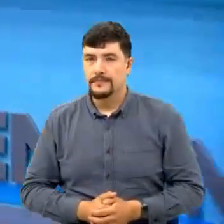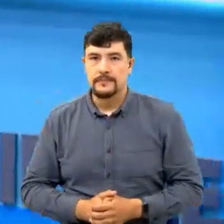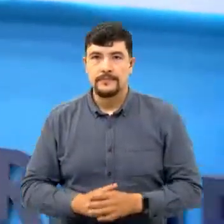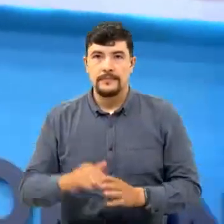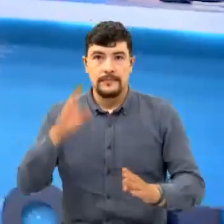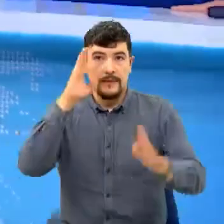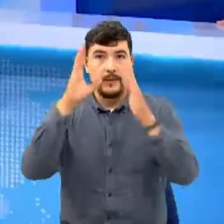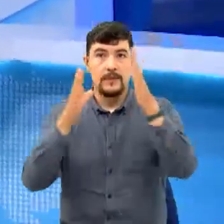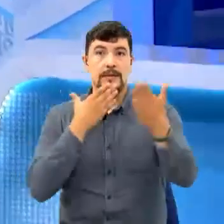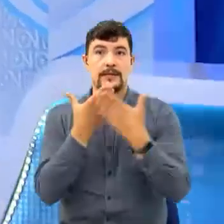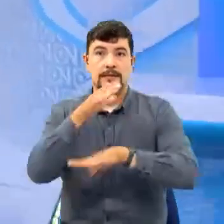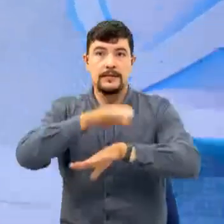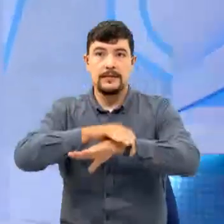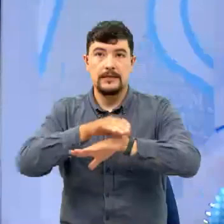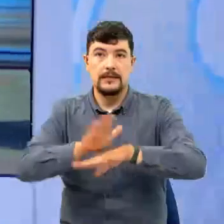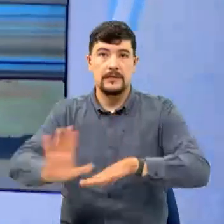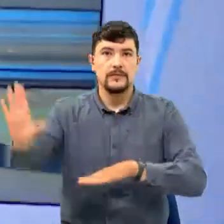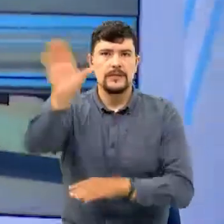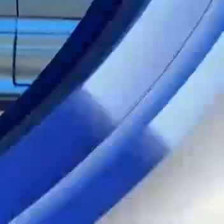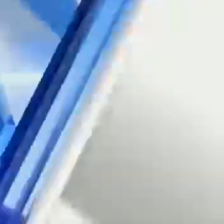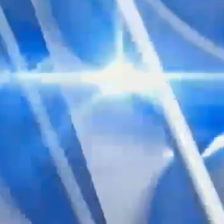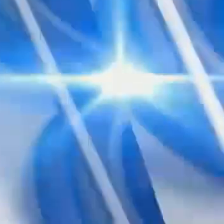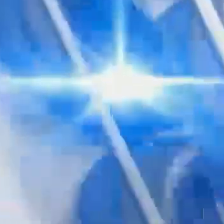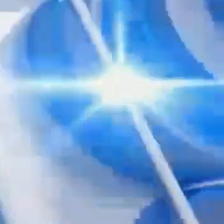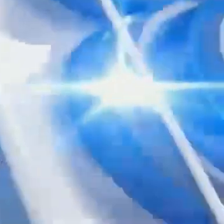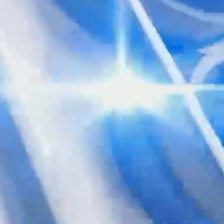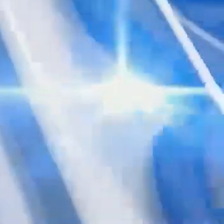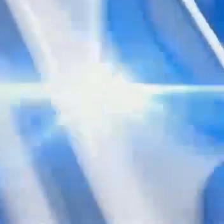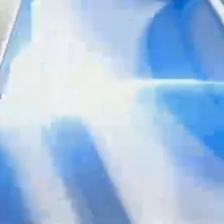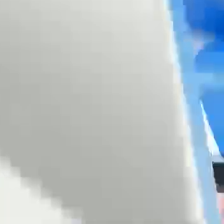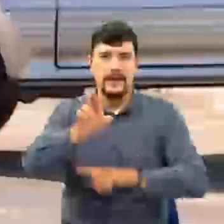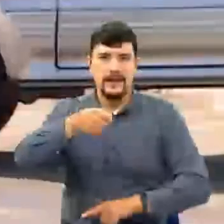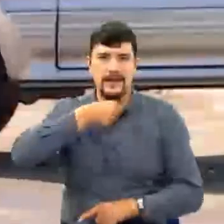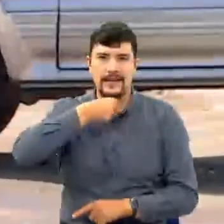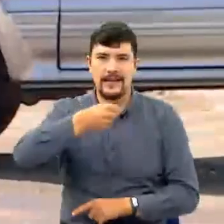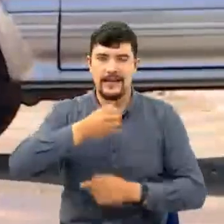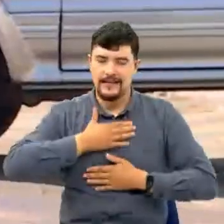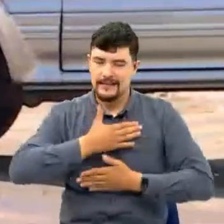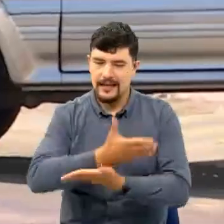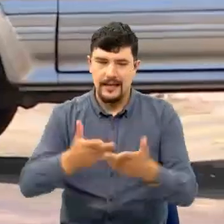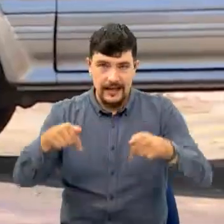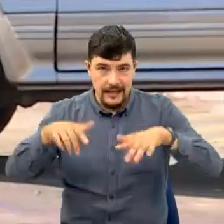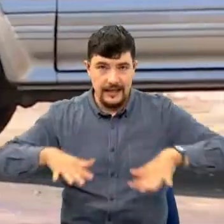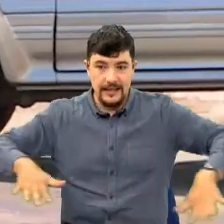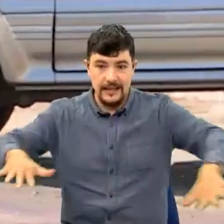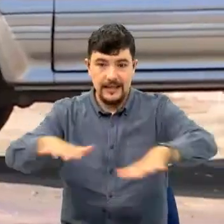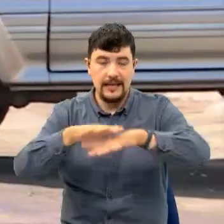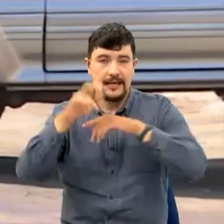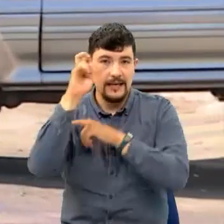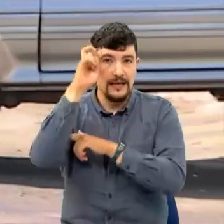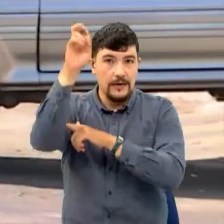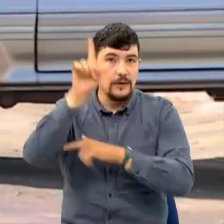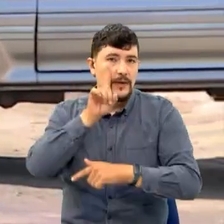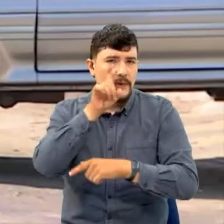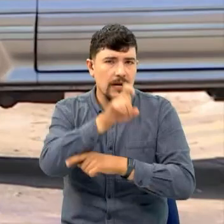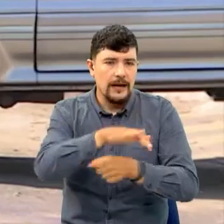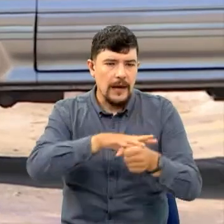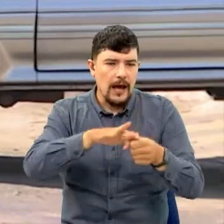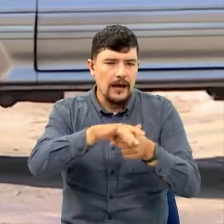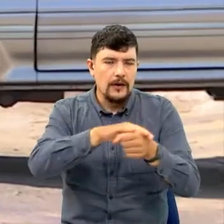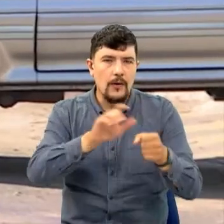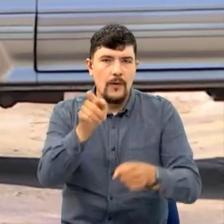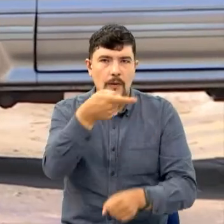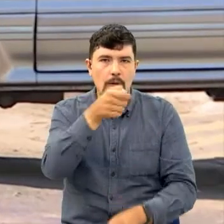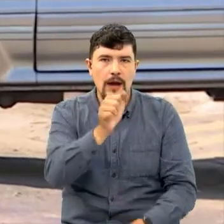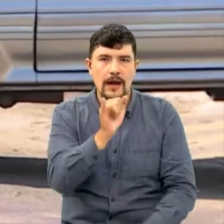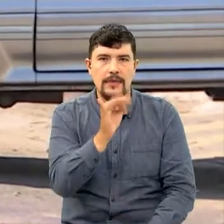Marcia, Diana, con las buenas tardes a ustedes y a todos los televidentes de Oriente Noticias. Los saludo aquí desde el norte de la ciudad de Bucaramanga, en el barrio El Gaitán, en donde pues